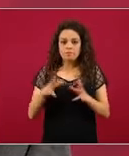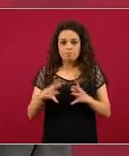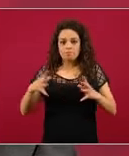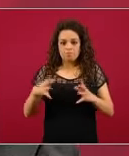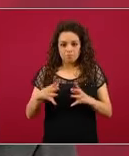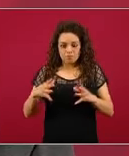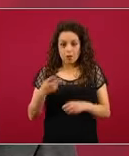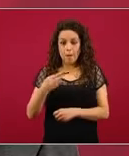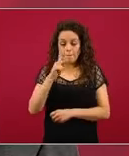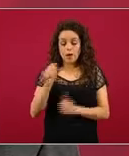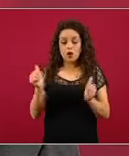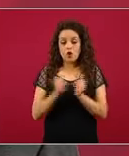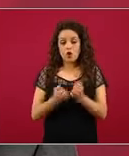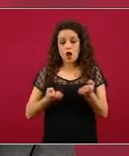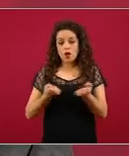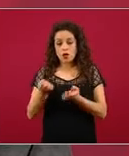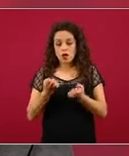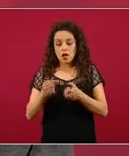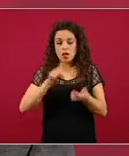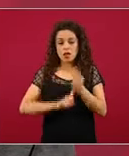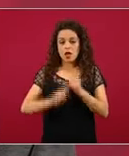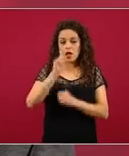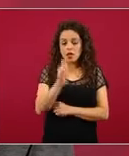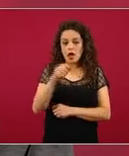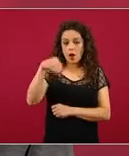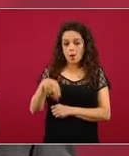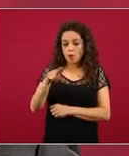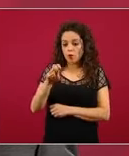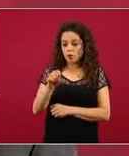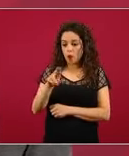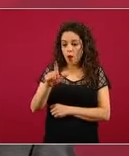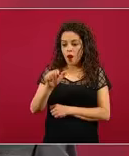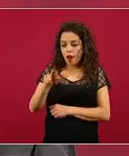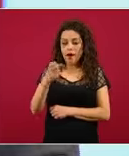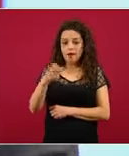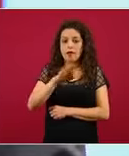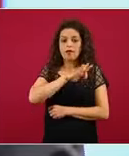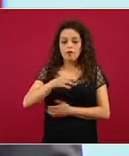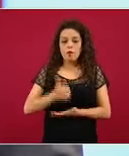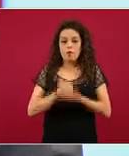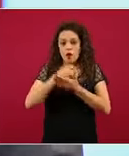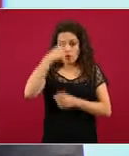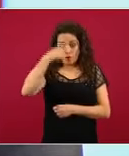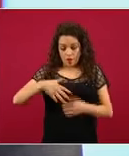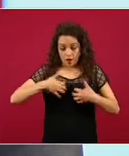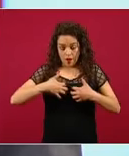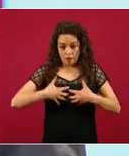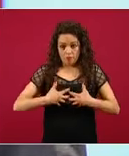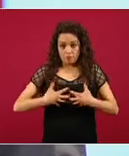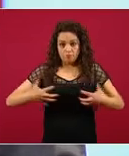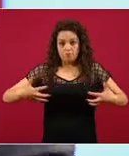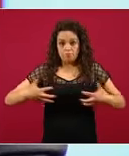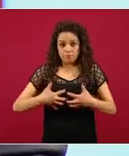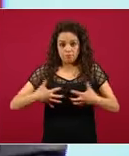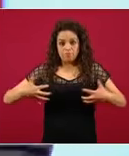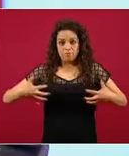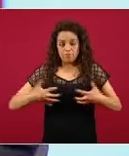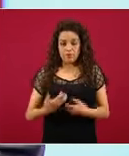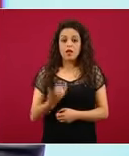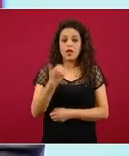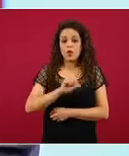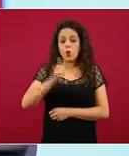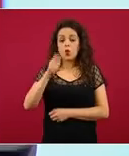de ciertos grupos musculares se, por un lado, se favorezca la movilidad de la caja torácica, por el otro lado, se estimule